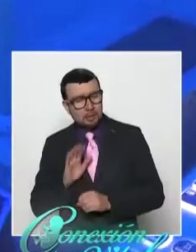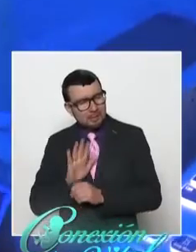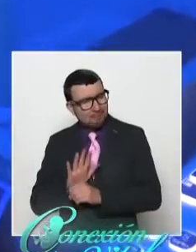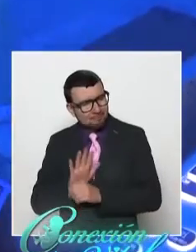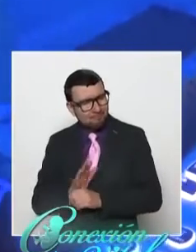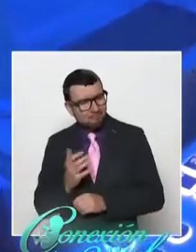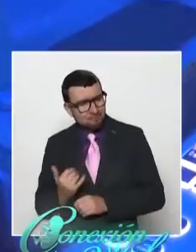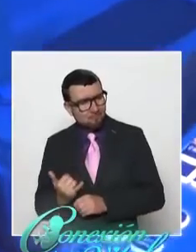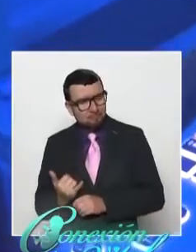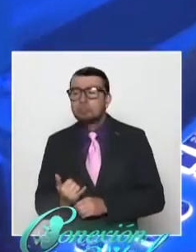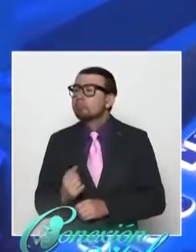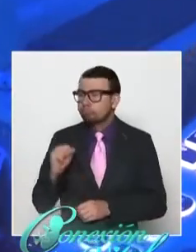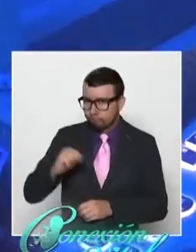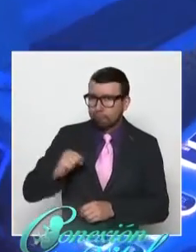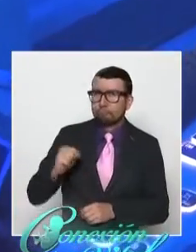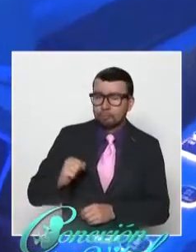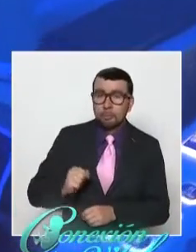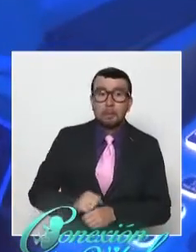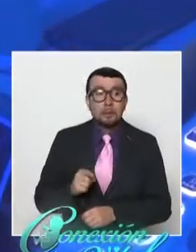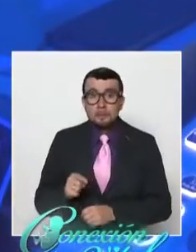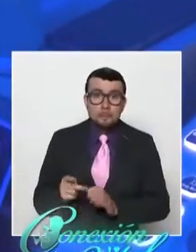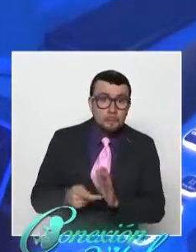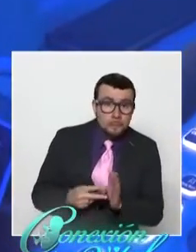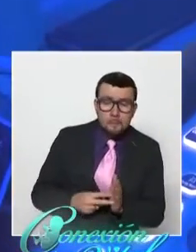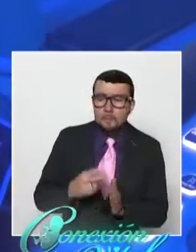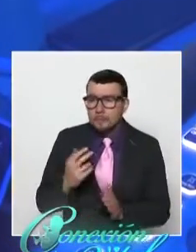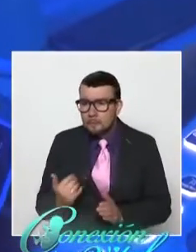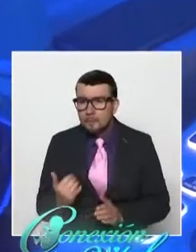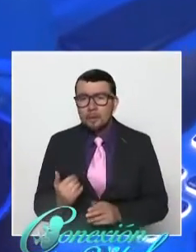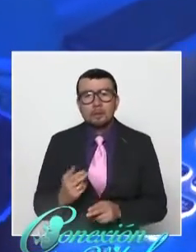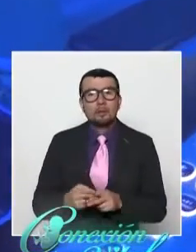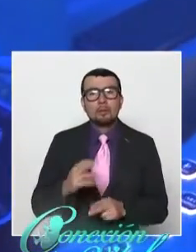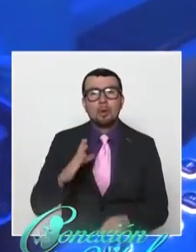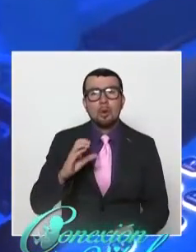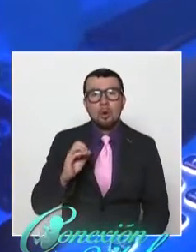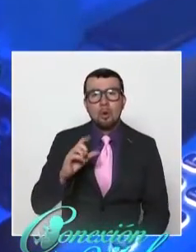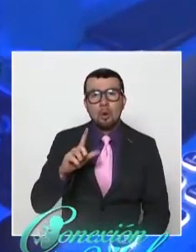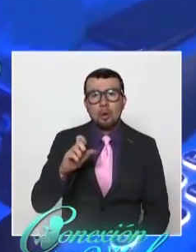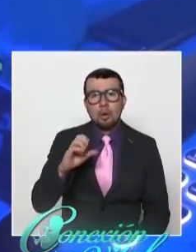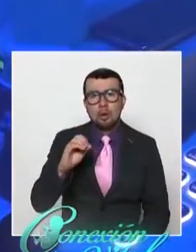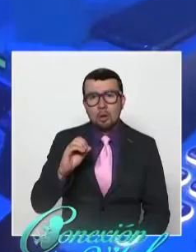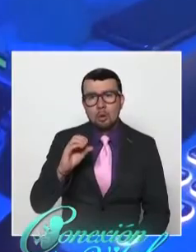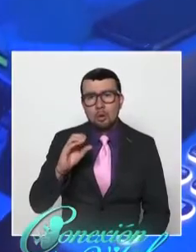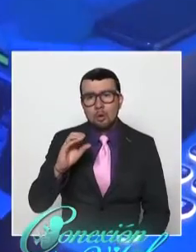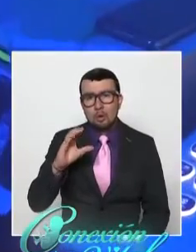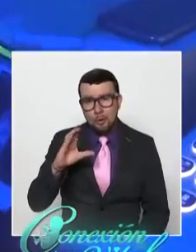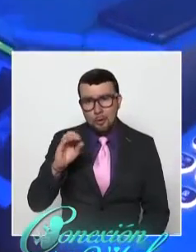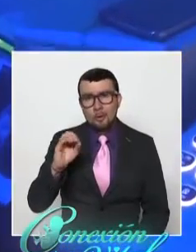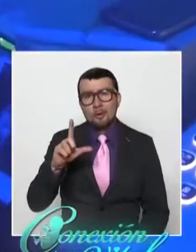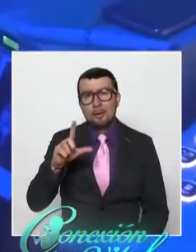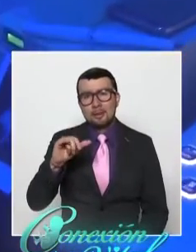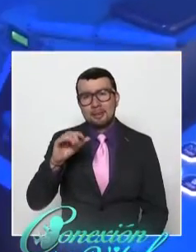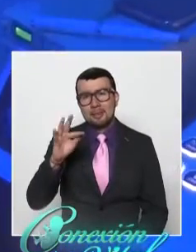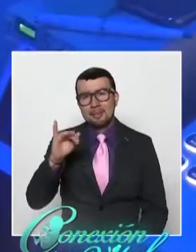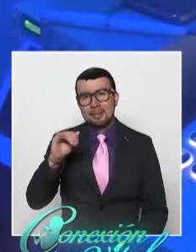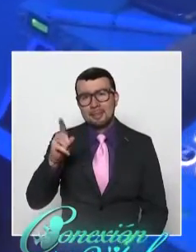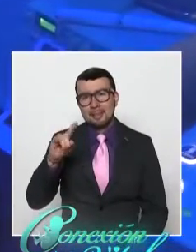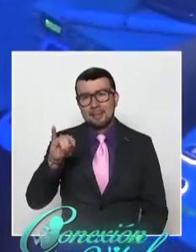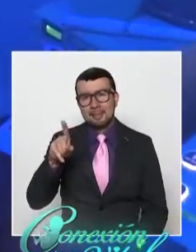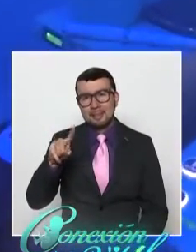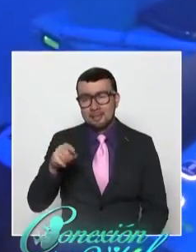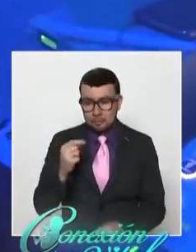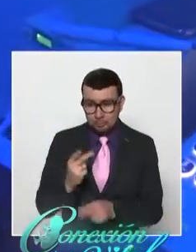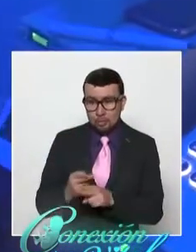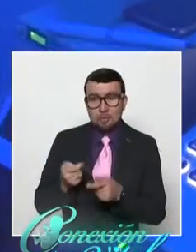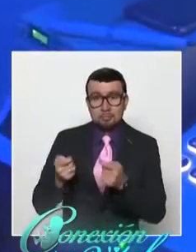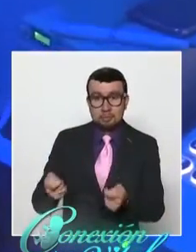Sí, es decir que se trata de una coledocolitiasis, ¿sí? Y en ese caso, pues, el